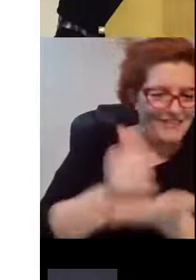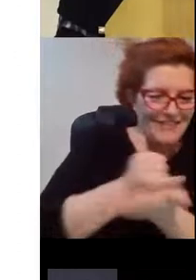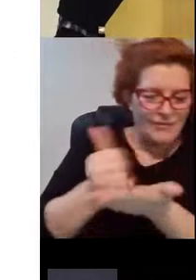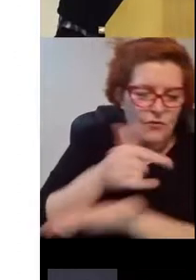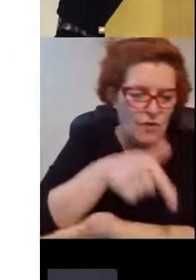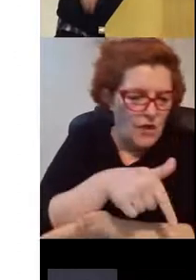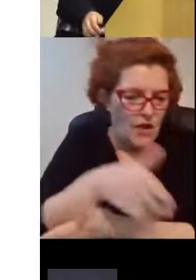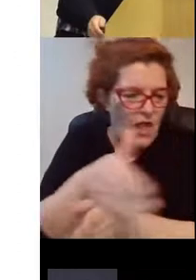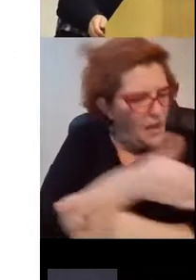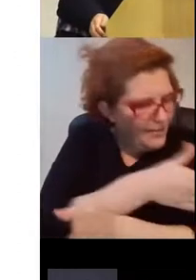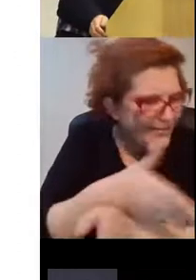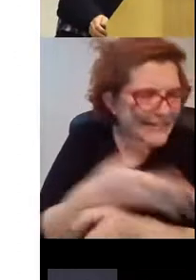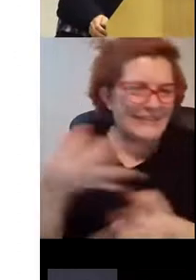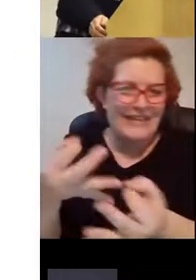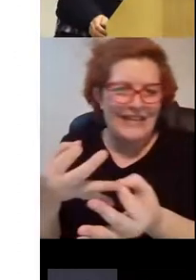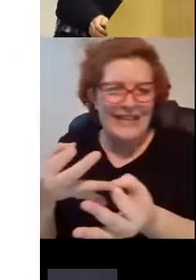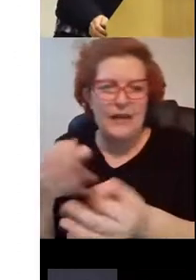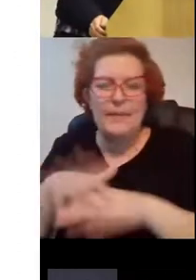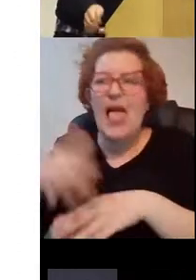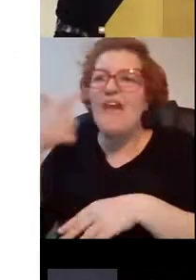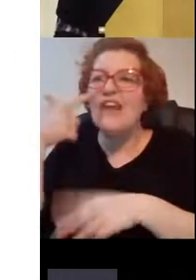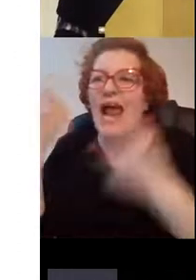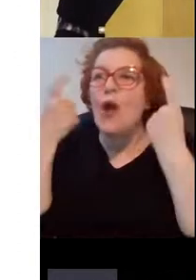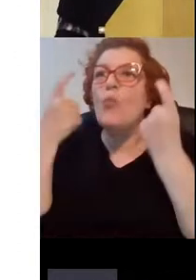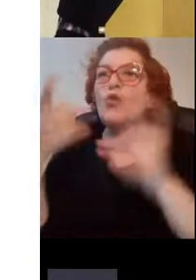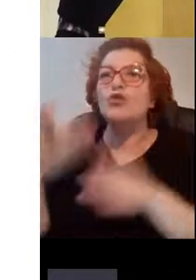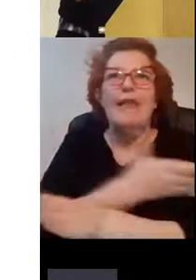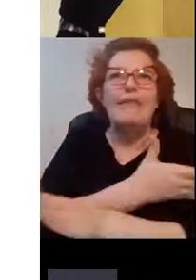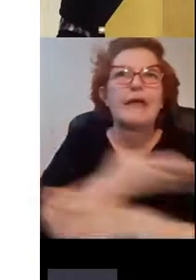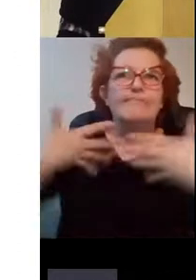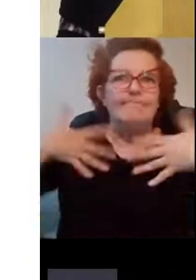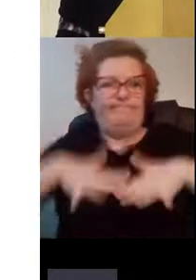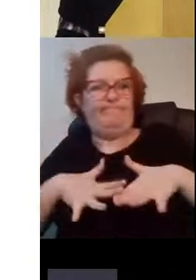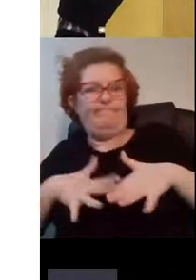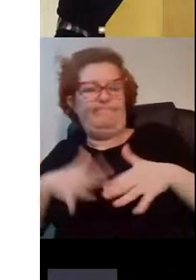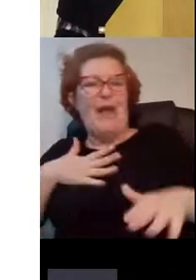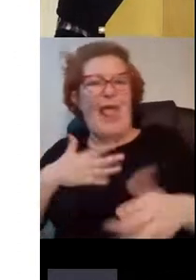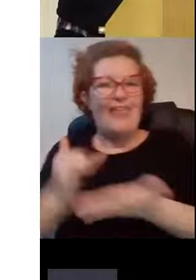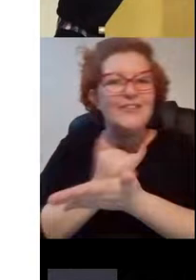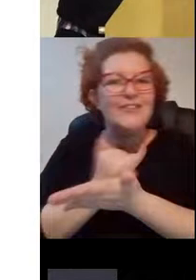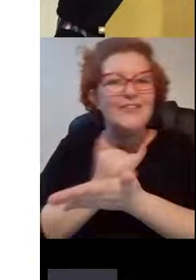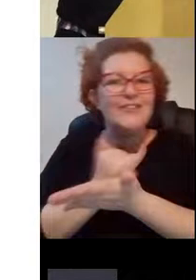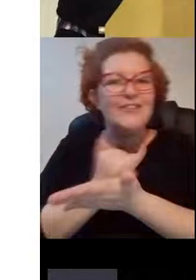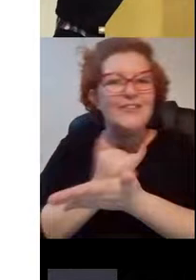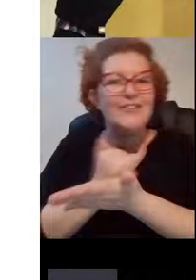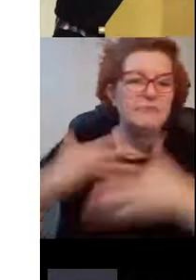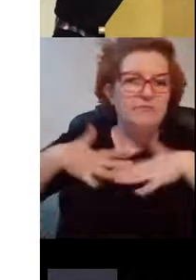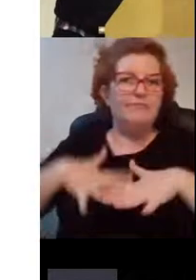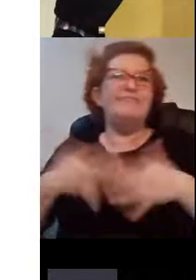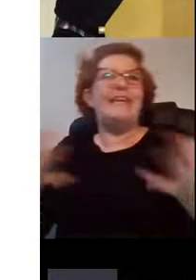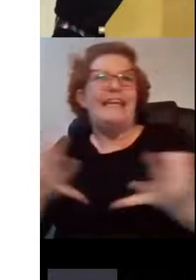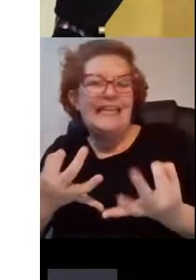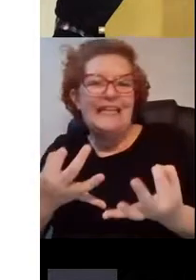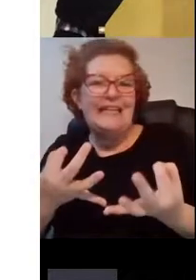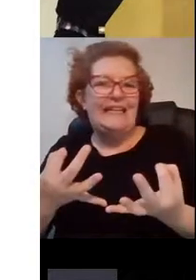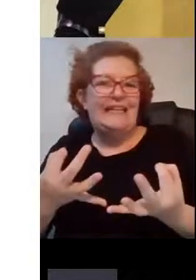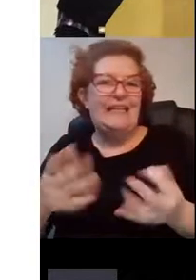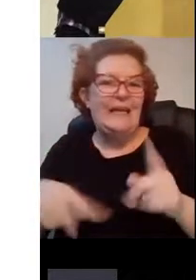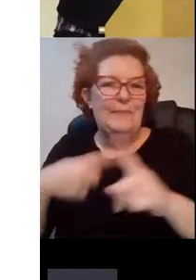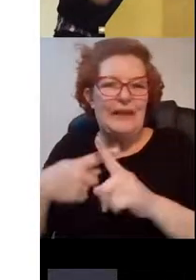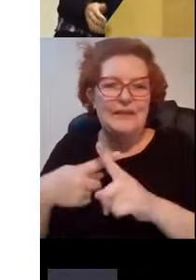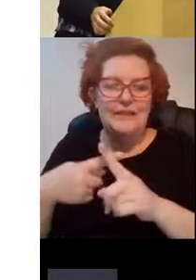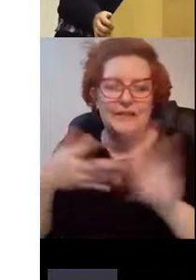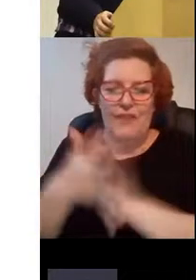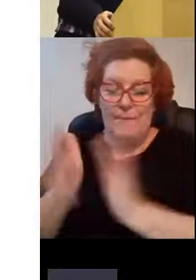y presuponer qué conocimientos tienen los alumnos antes de acceder a esa asignatura y, sobre todo, en qué sentido van a formarles